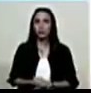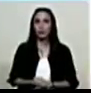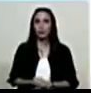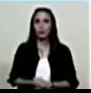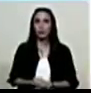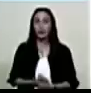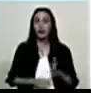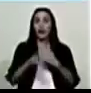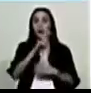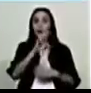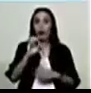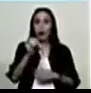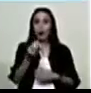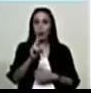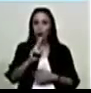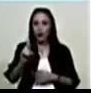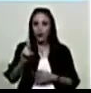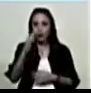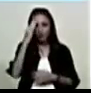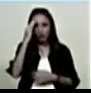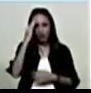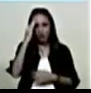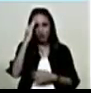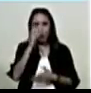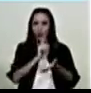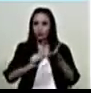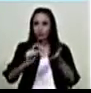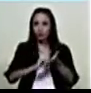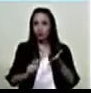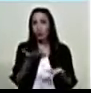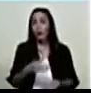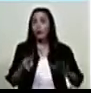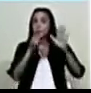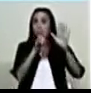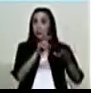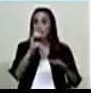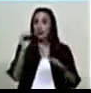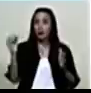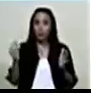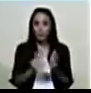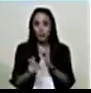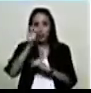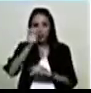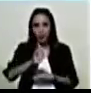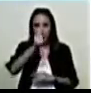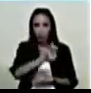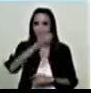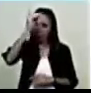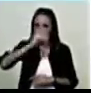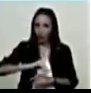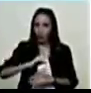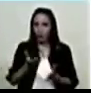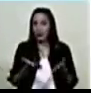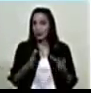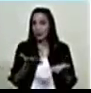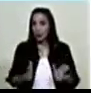con la lectura del código VQR, la aplicación VQR, más de 700.000 compatriotas con alguna discapacidad,